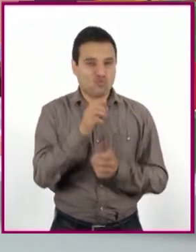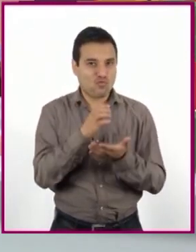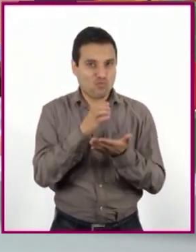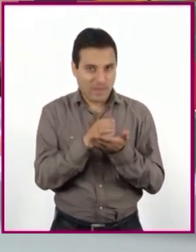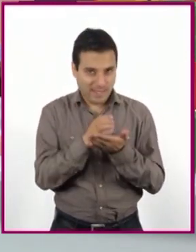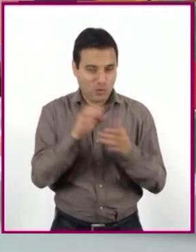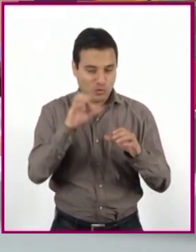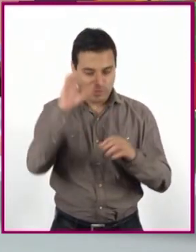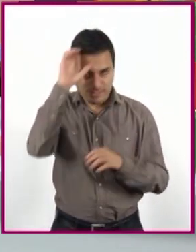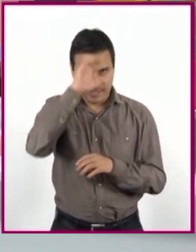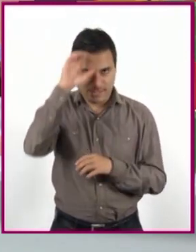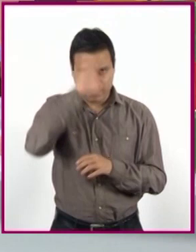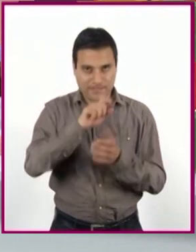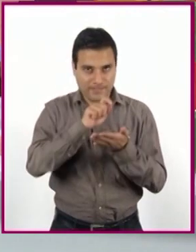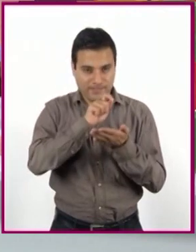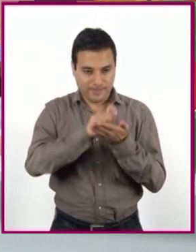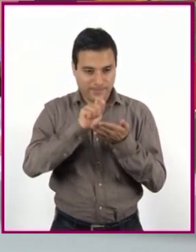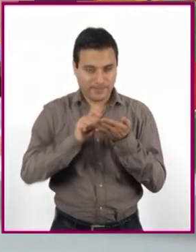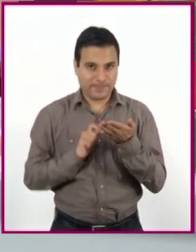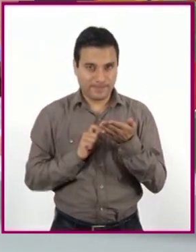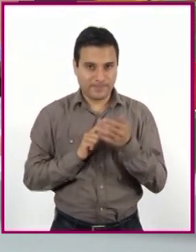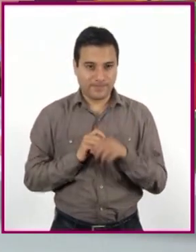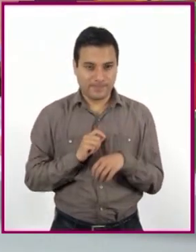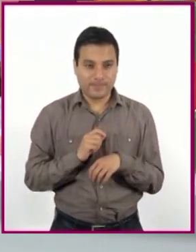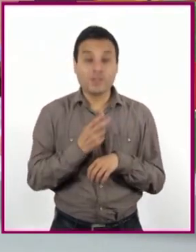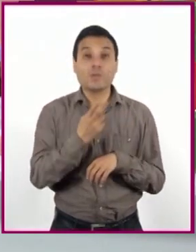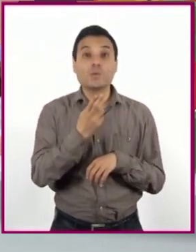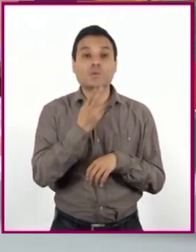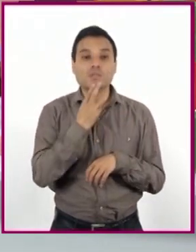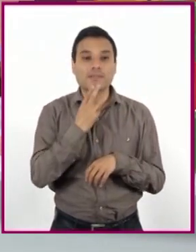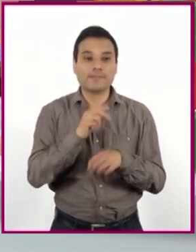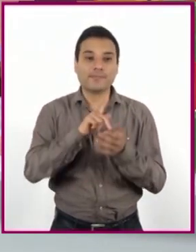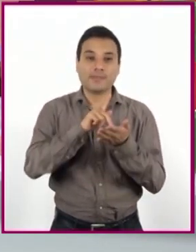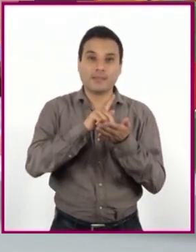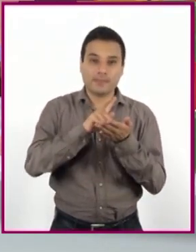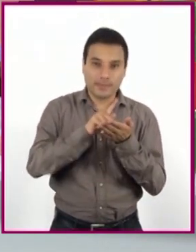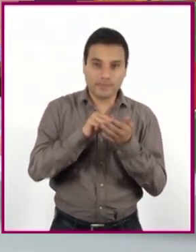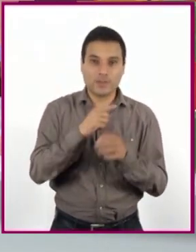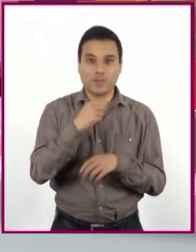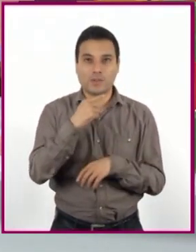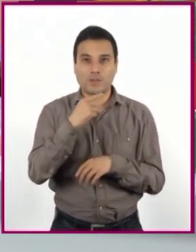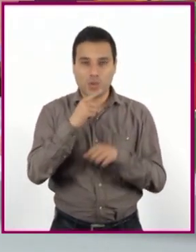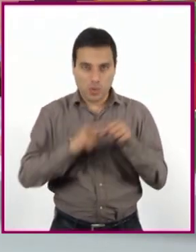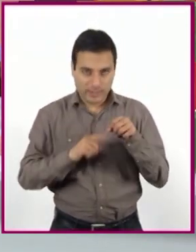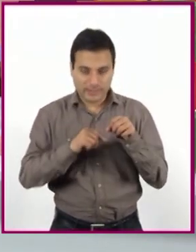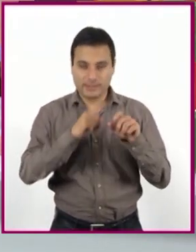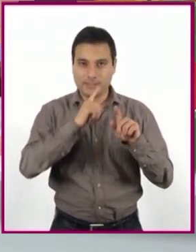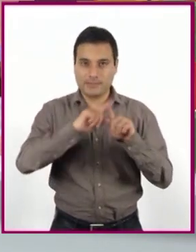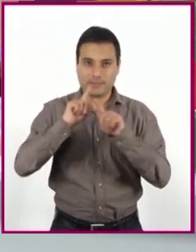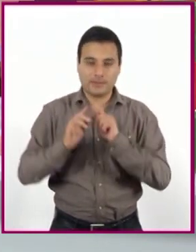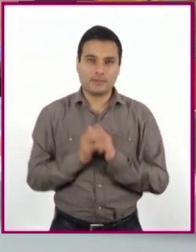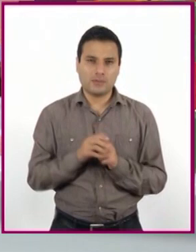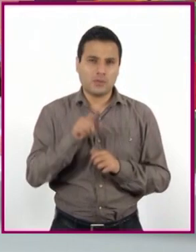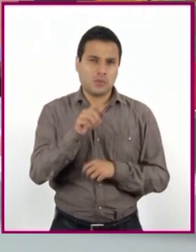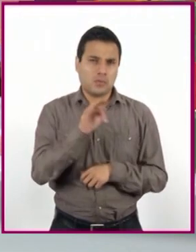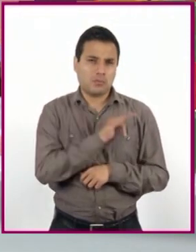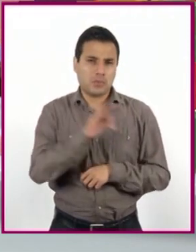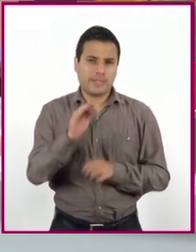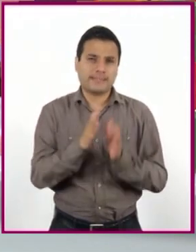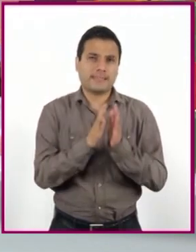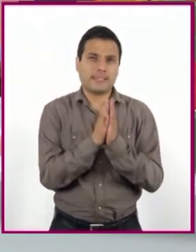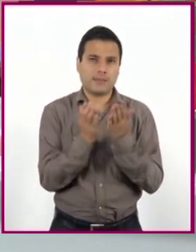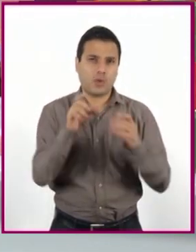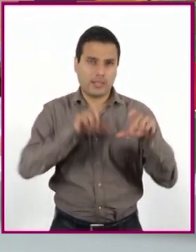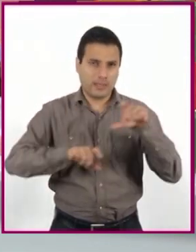de ciencias, química, bolígrafos y colores. Además, pueden consultar su libro de texto y si